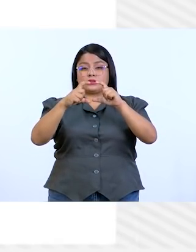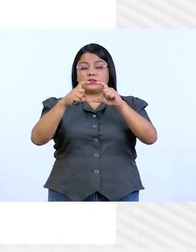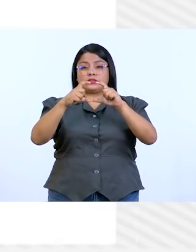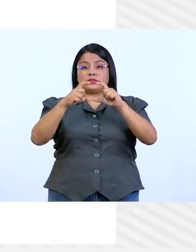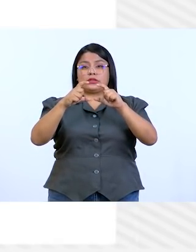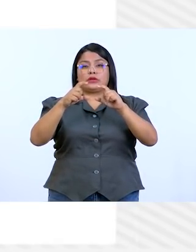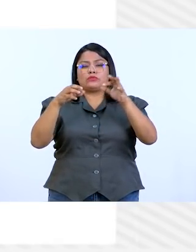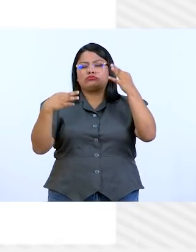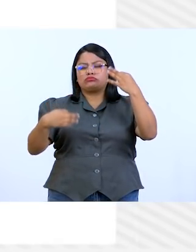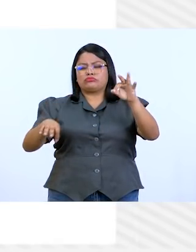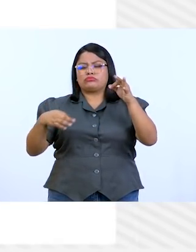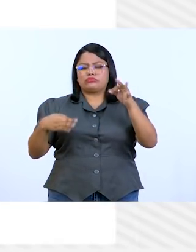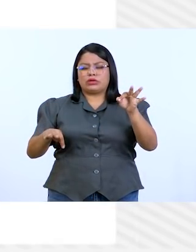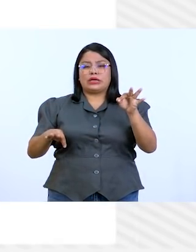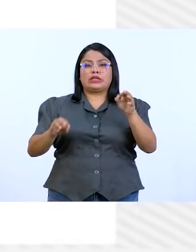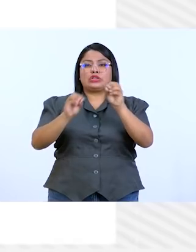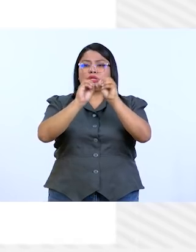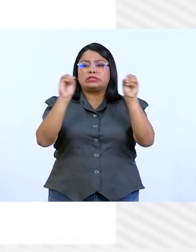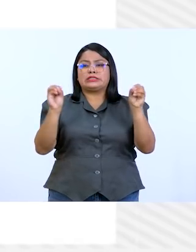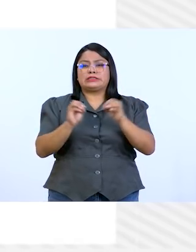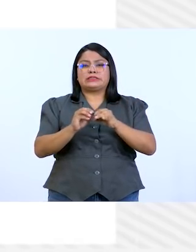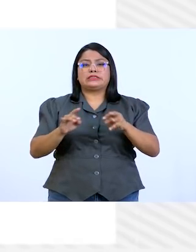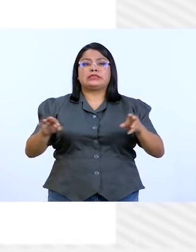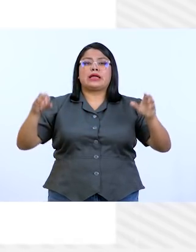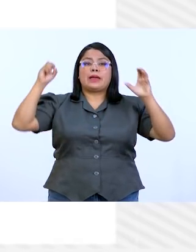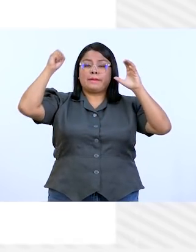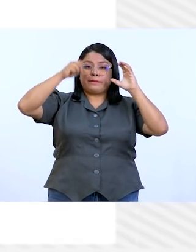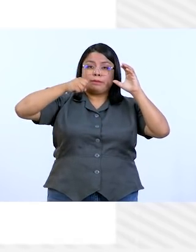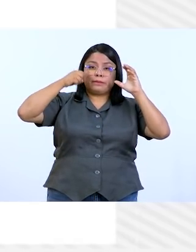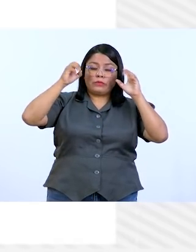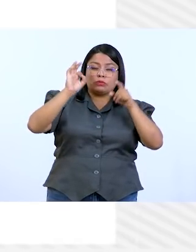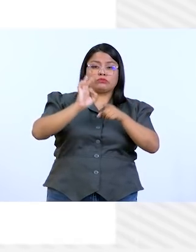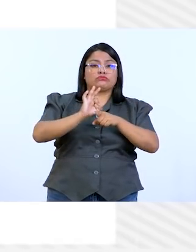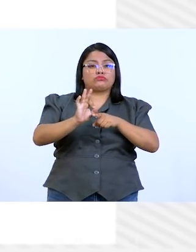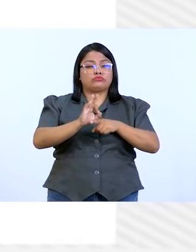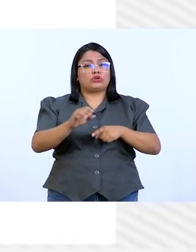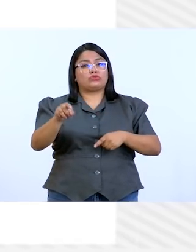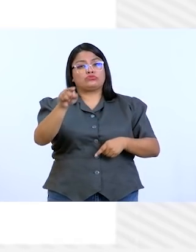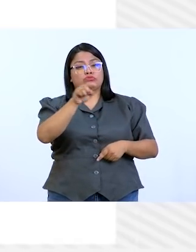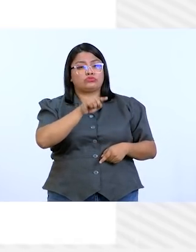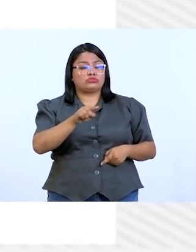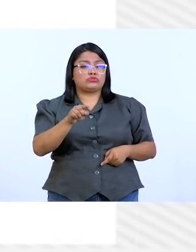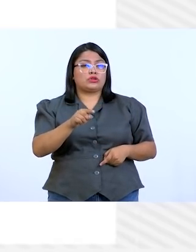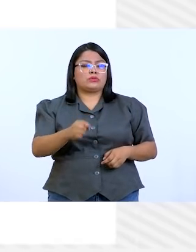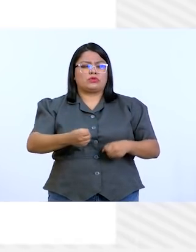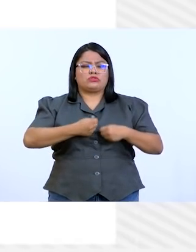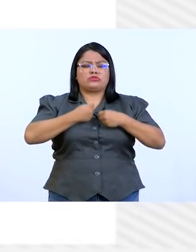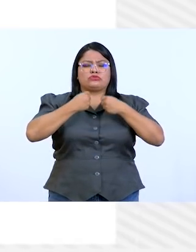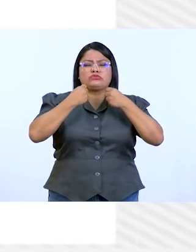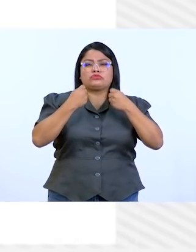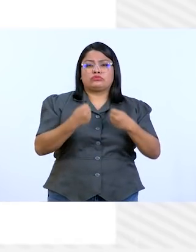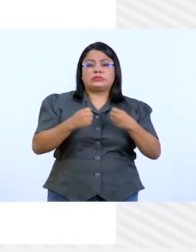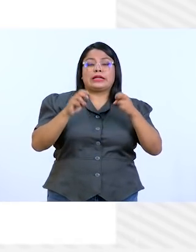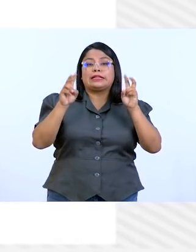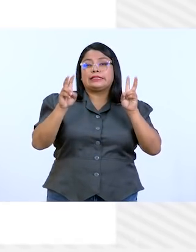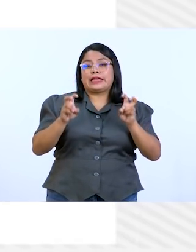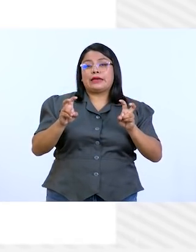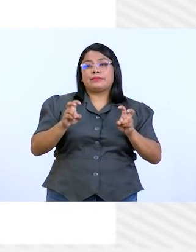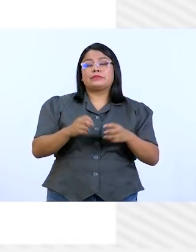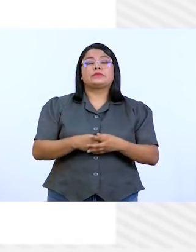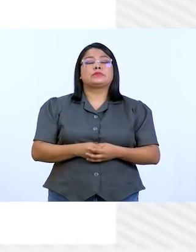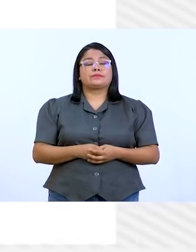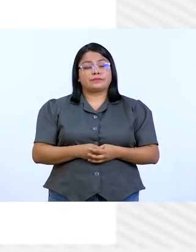documentos, sitios en internet, videos que pueden ser de utilidad para el reforzamiento de